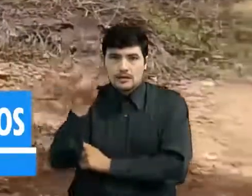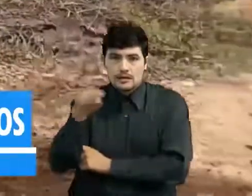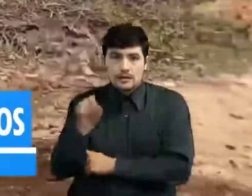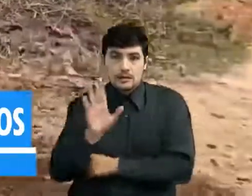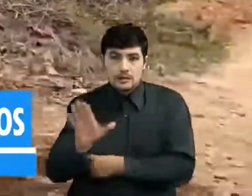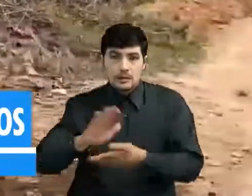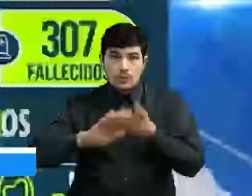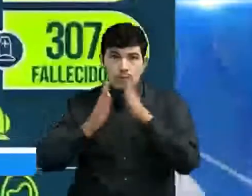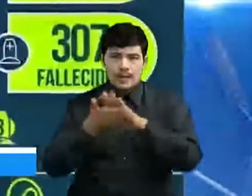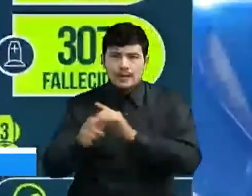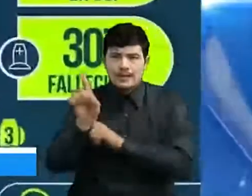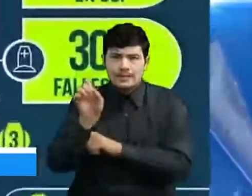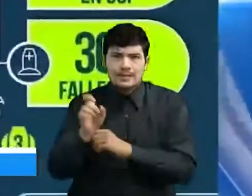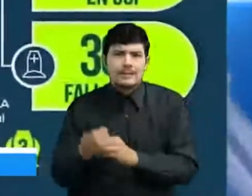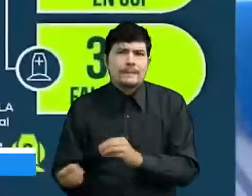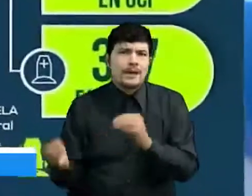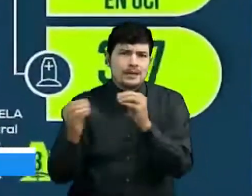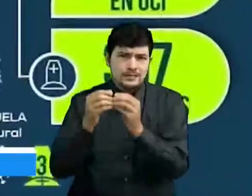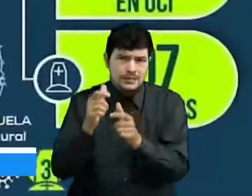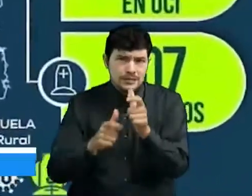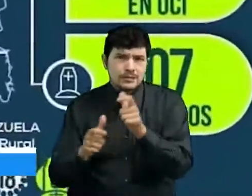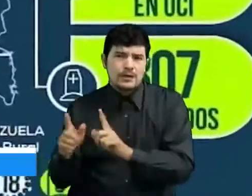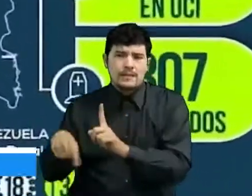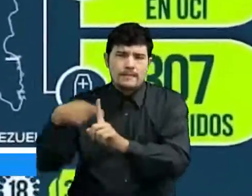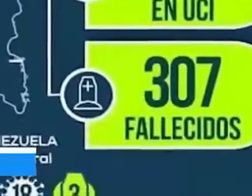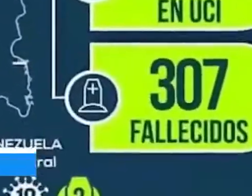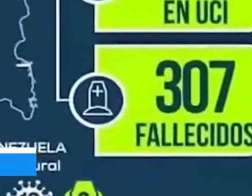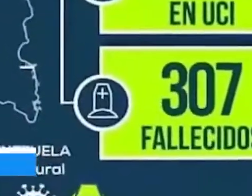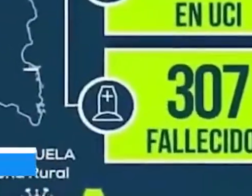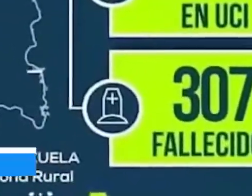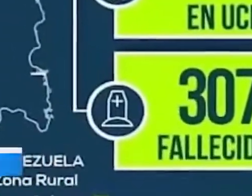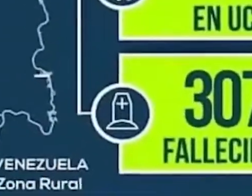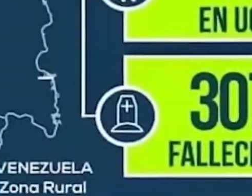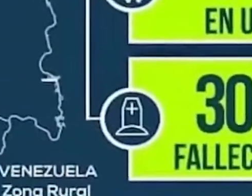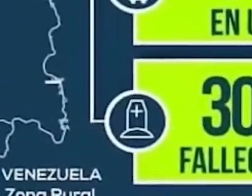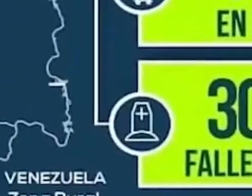registra la mayoría de casos de la capital norte santandereana, con 721 contagios.